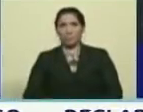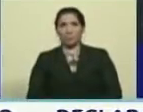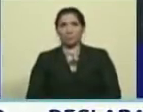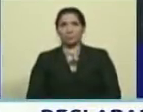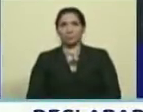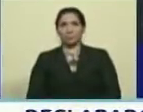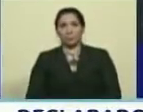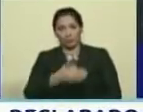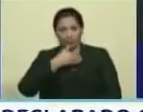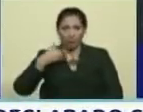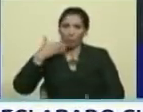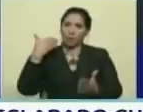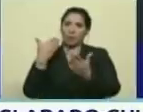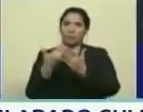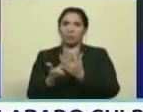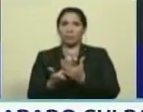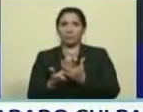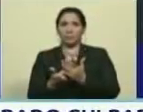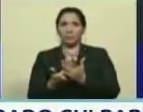Quiero agradecer